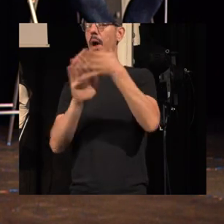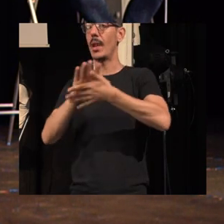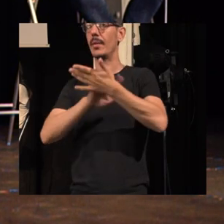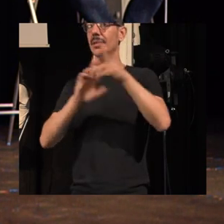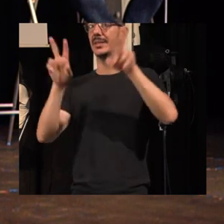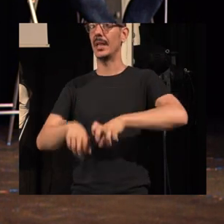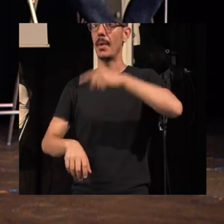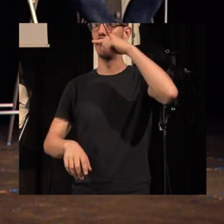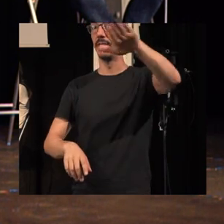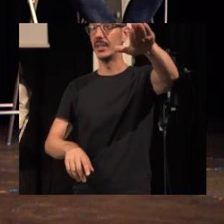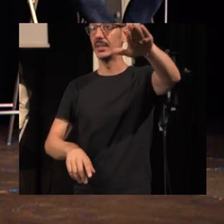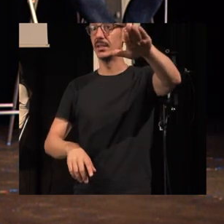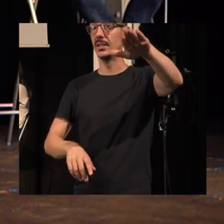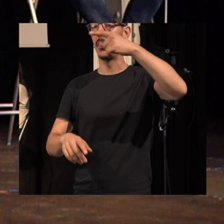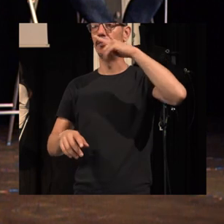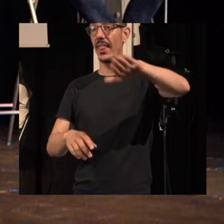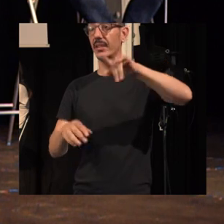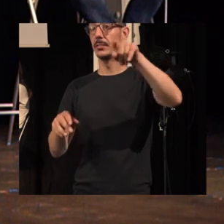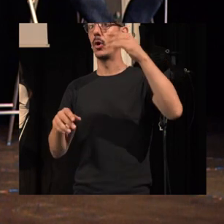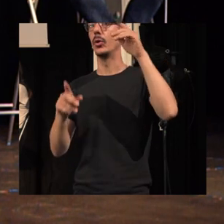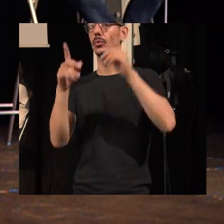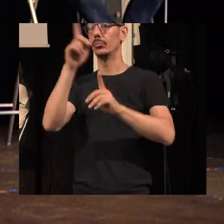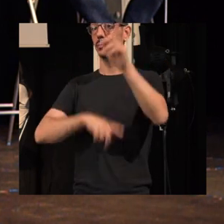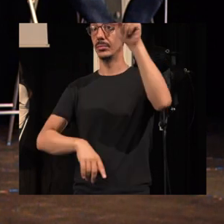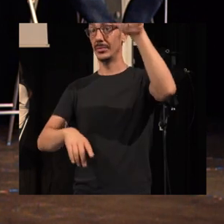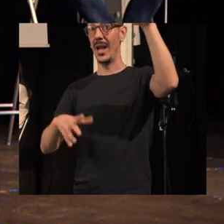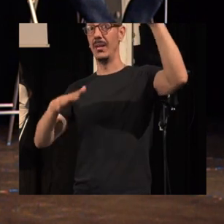realmente se está activando